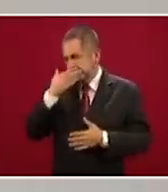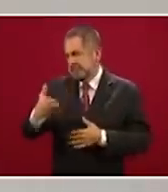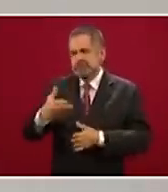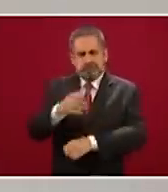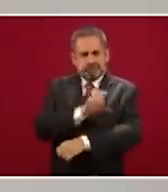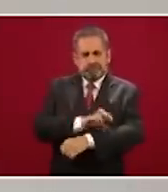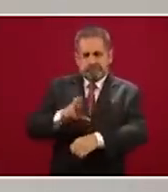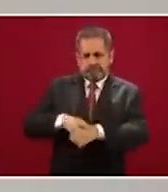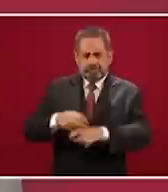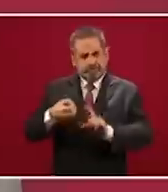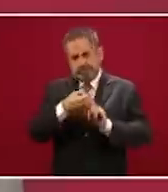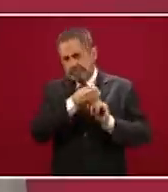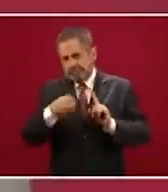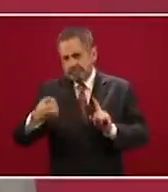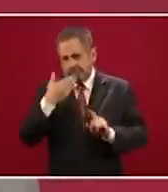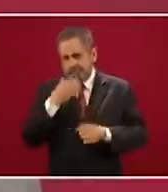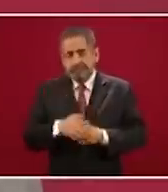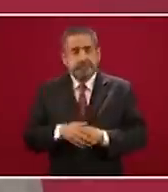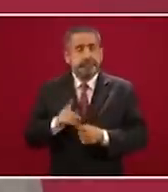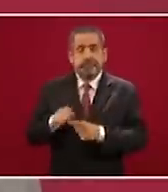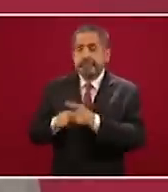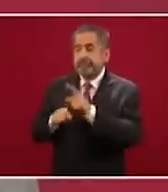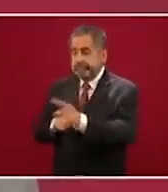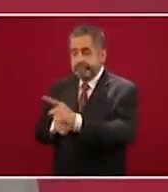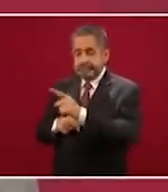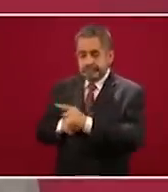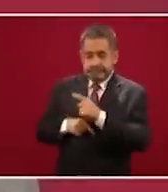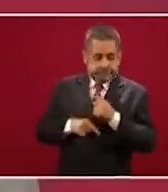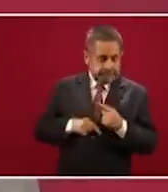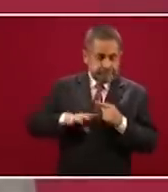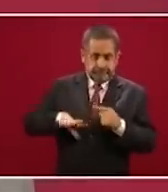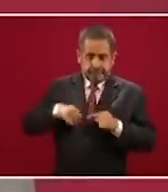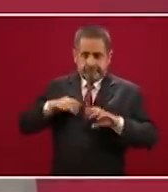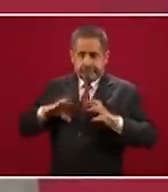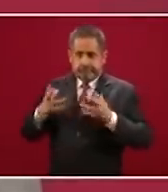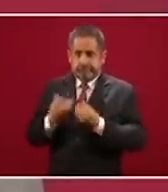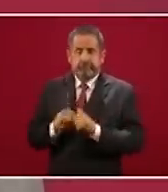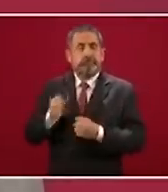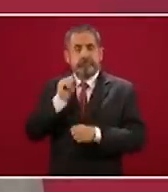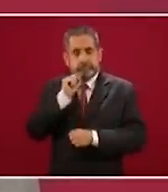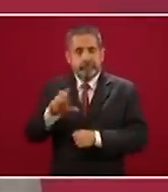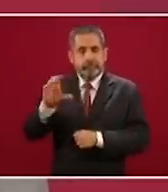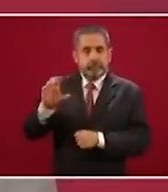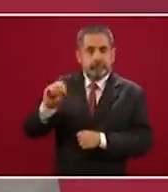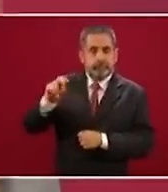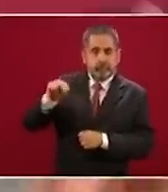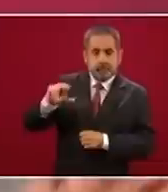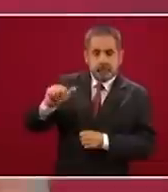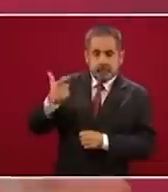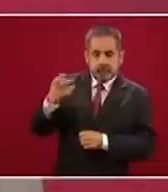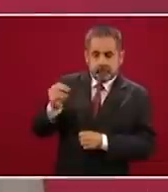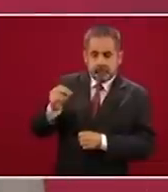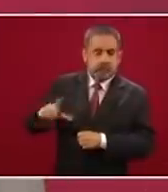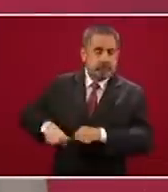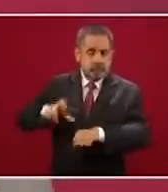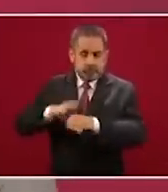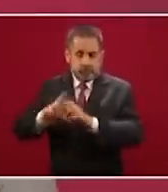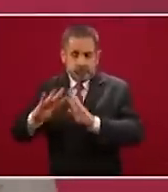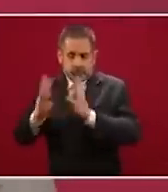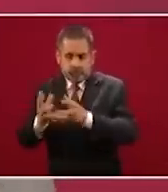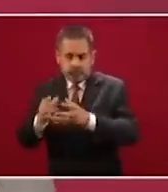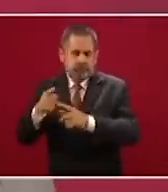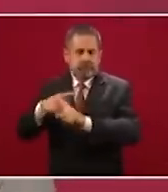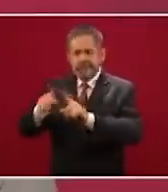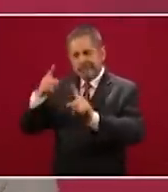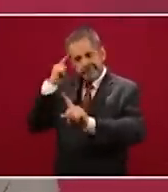coordinación. La suma de esfuerzos por parte de la Conferencia Nacional de Gobernadores, una instancia que tiene otros